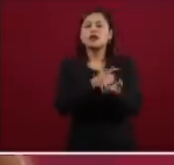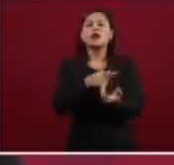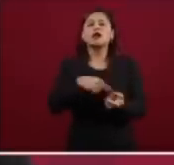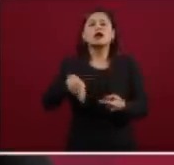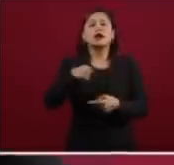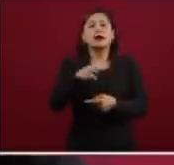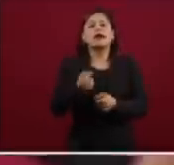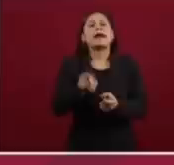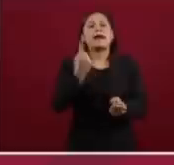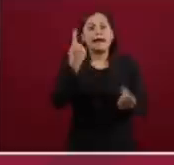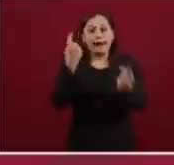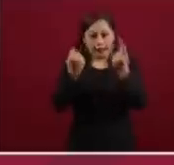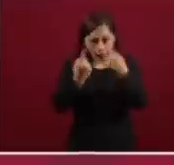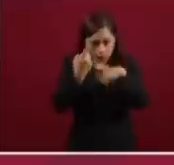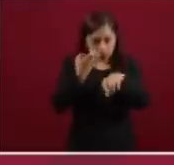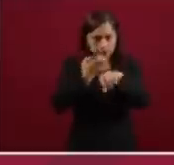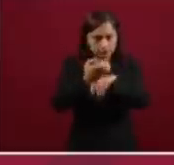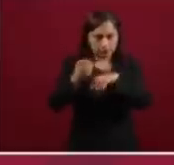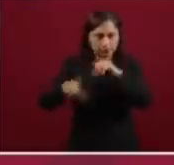se usaba para